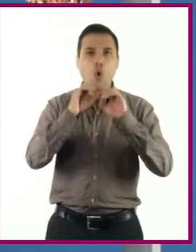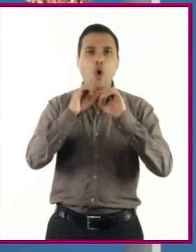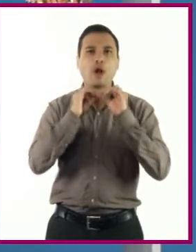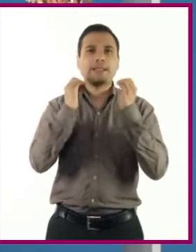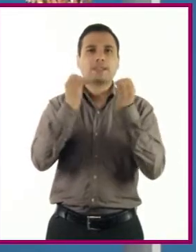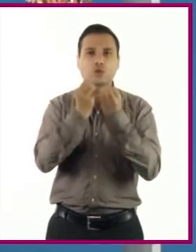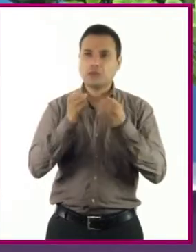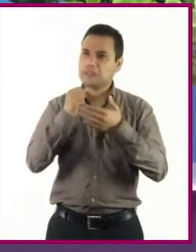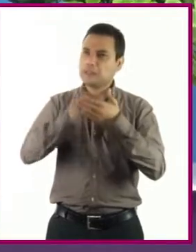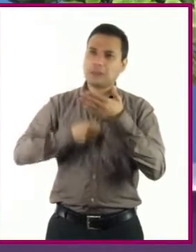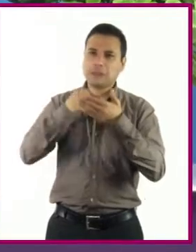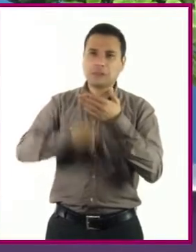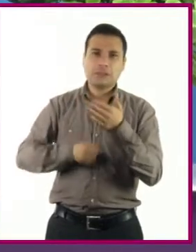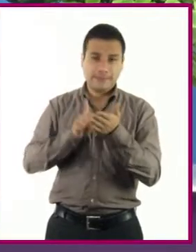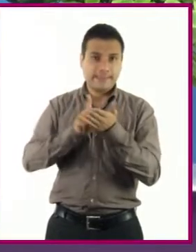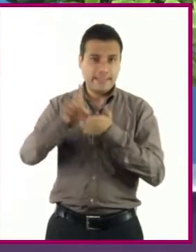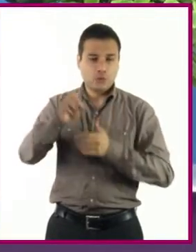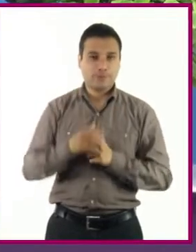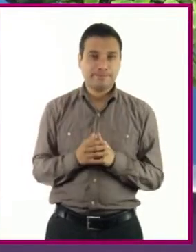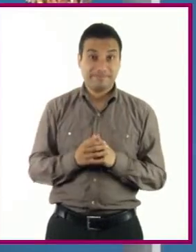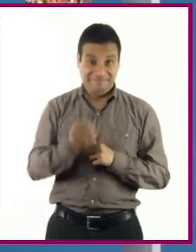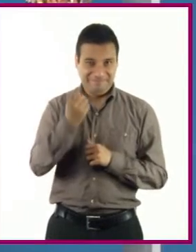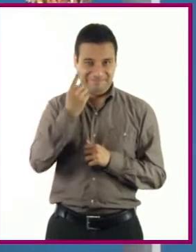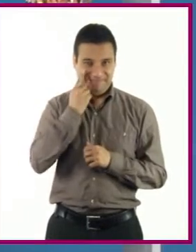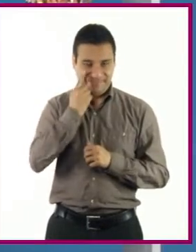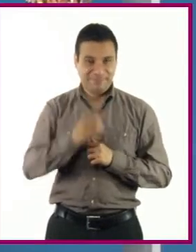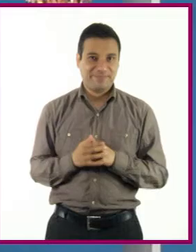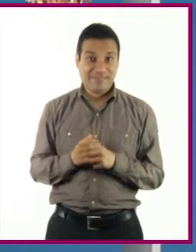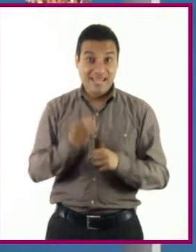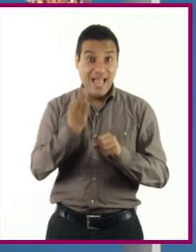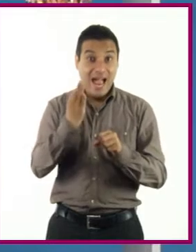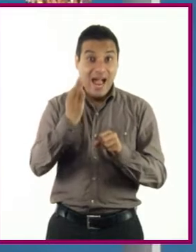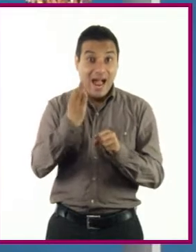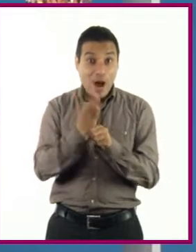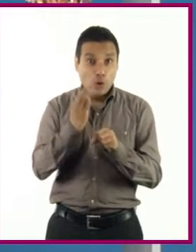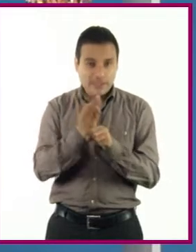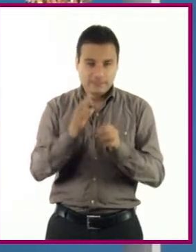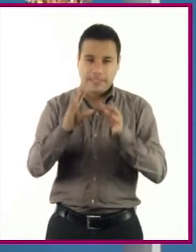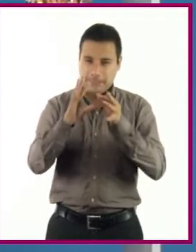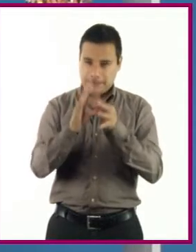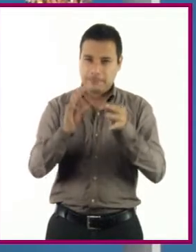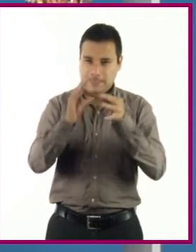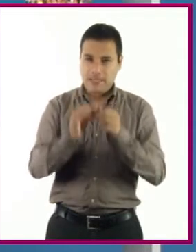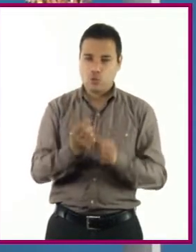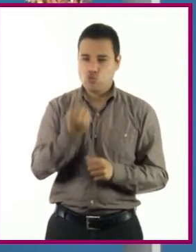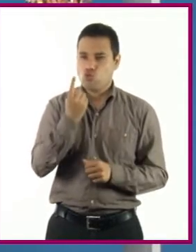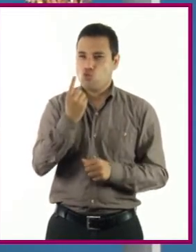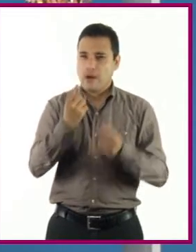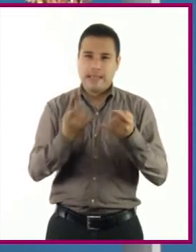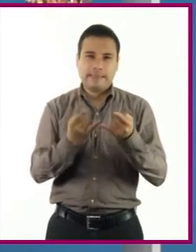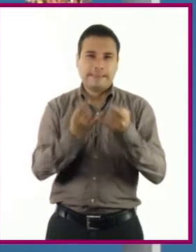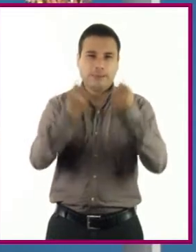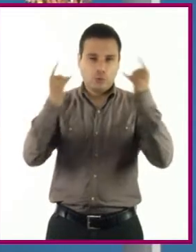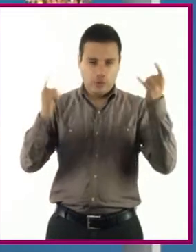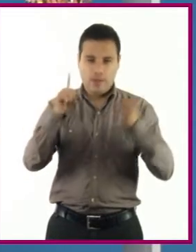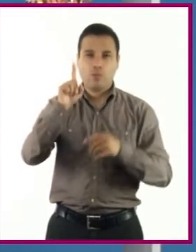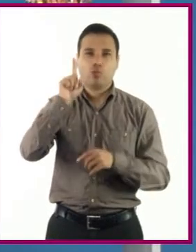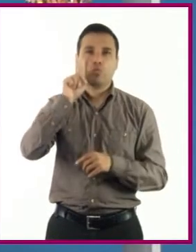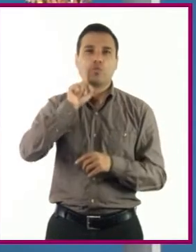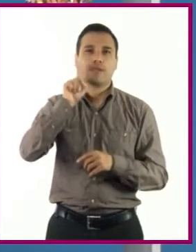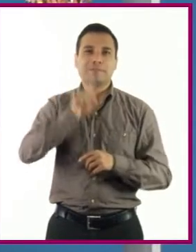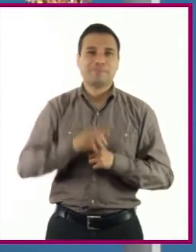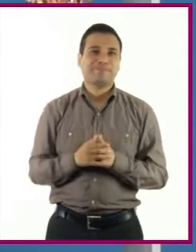para exigir sus derechos. ¿Qué les parece si conocemos la trayectoria de una de esas grandes